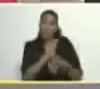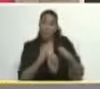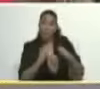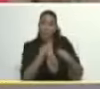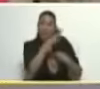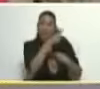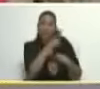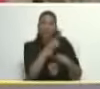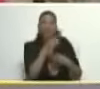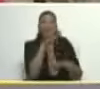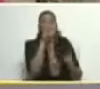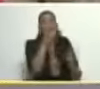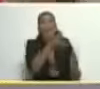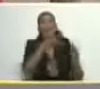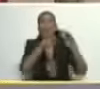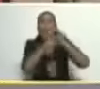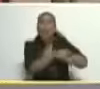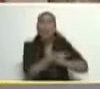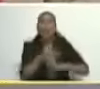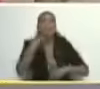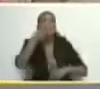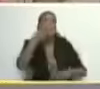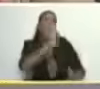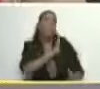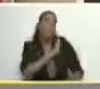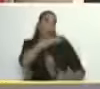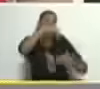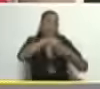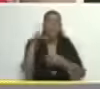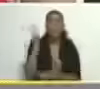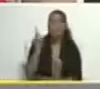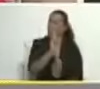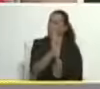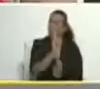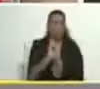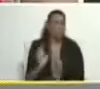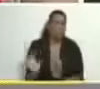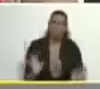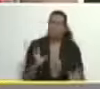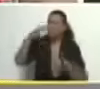Y no estoy metiéndome en la política interna de Venezuela.